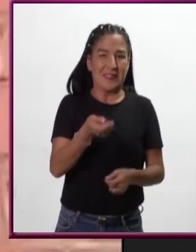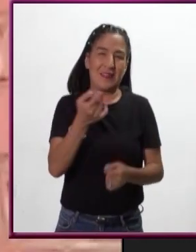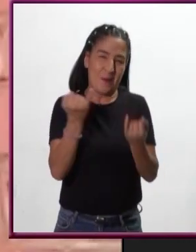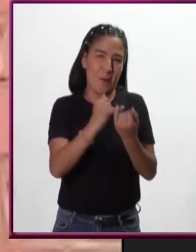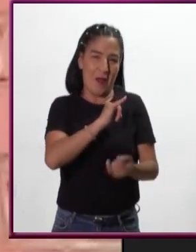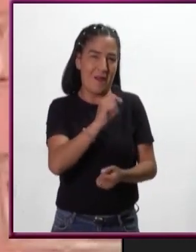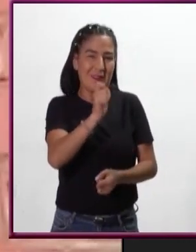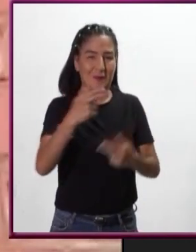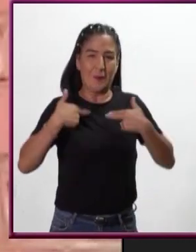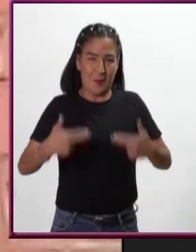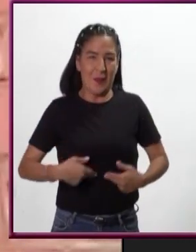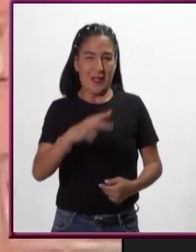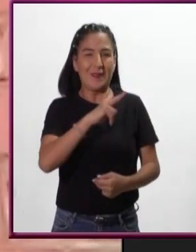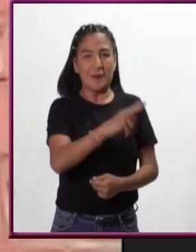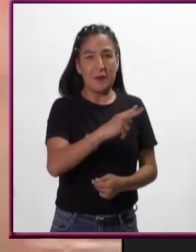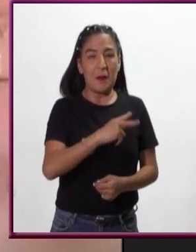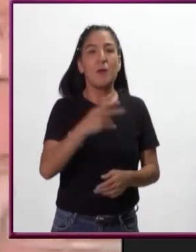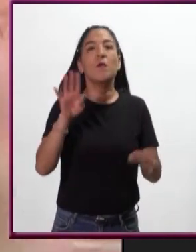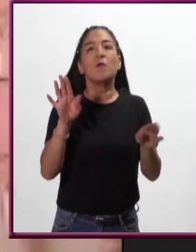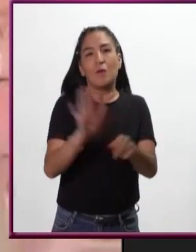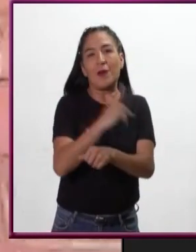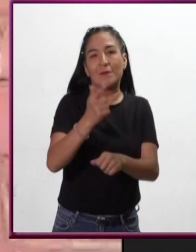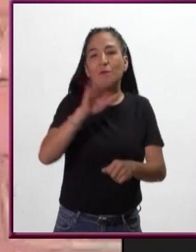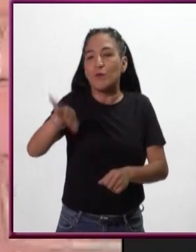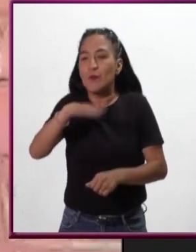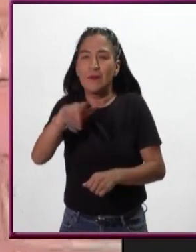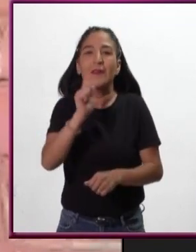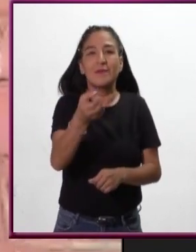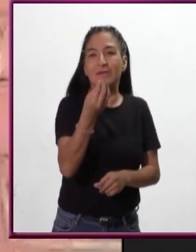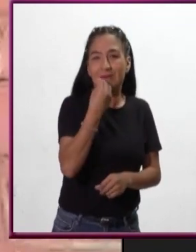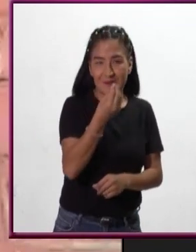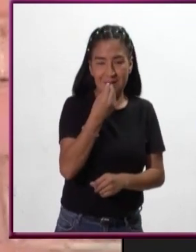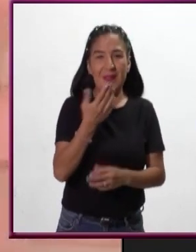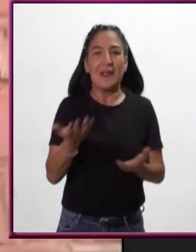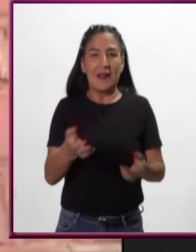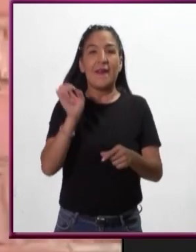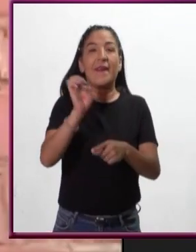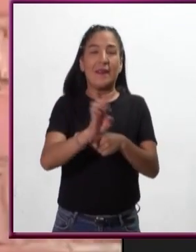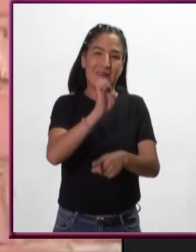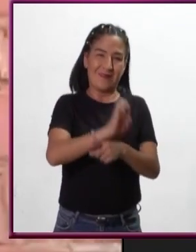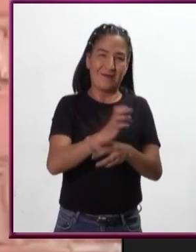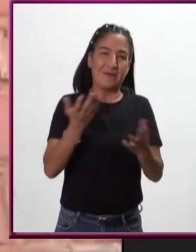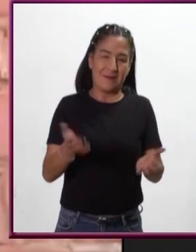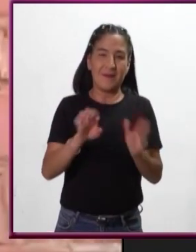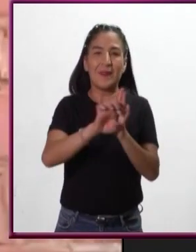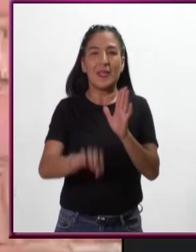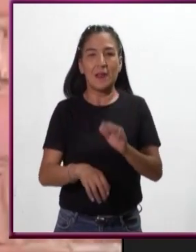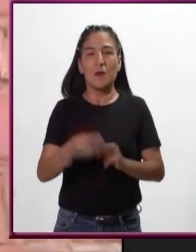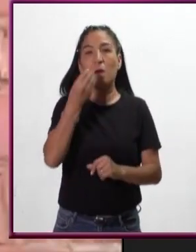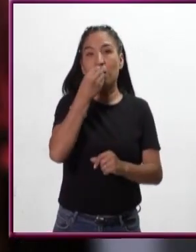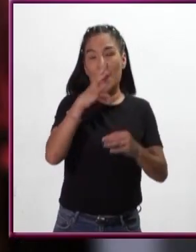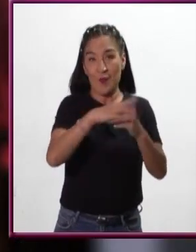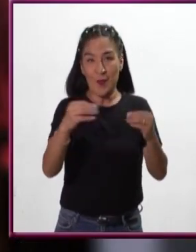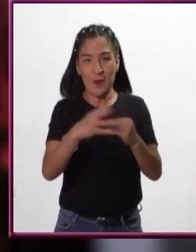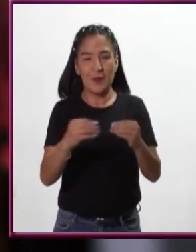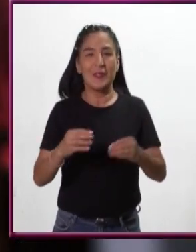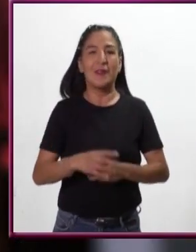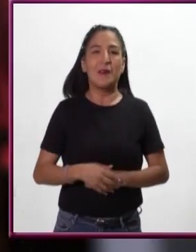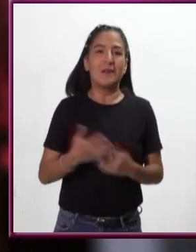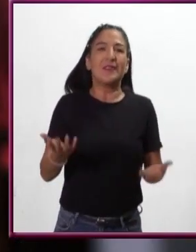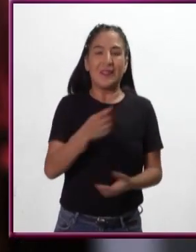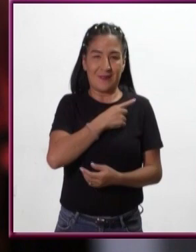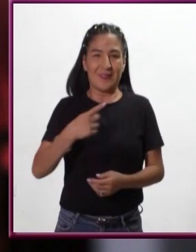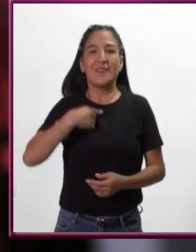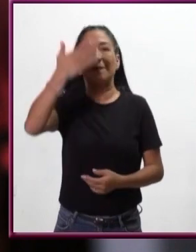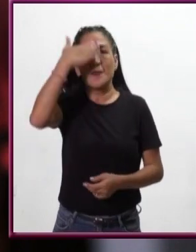igual, porque obviamente tienen que estar buscando sus alimentos. Entonces, aquellos, por ejemplo, que comen frutas, sí